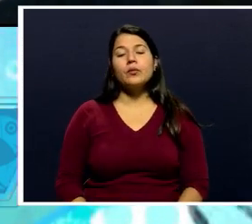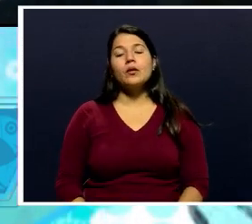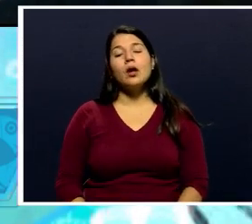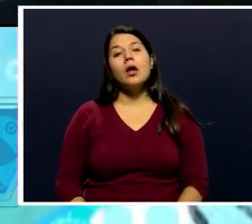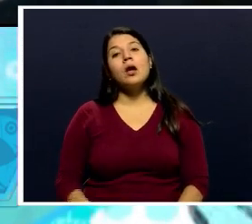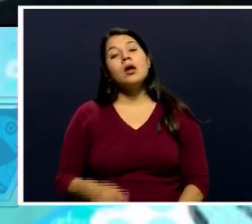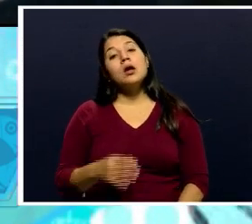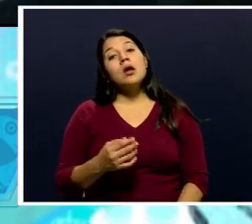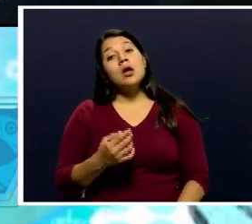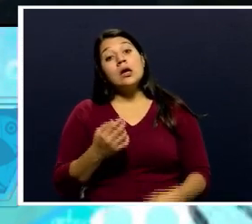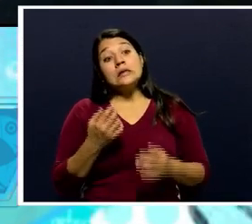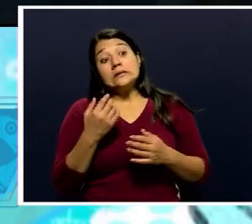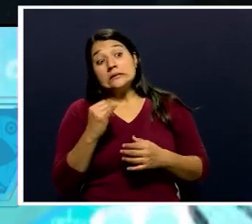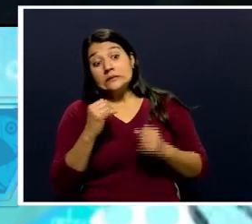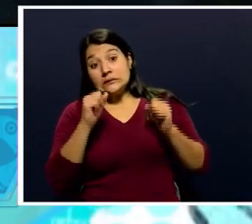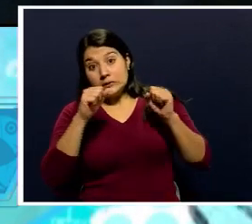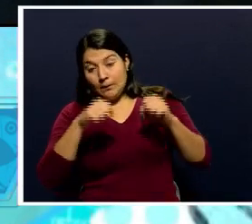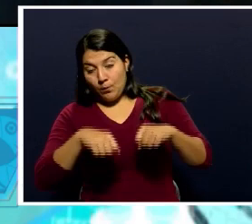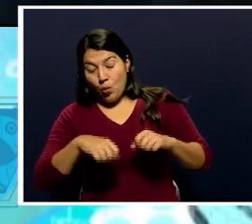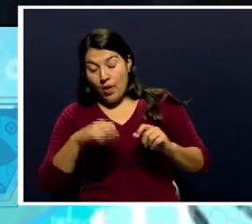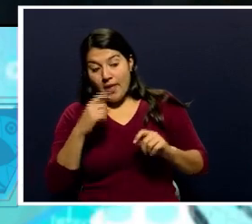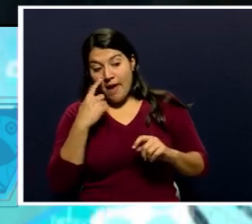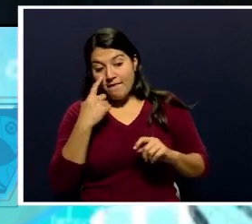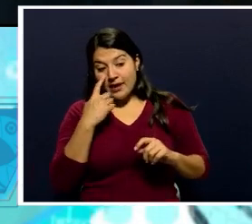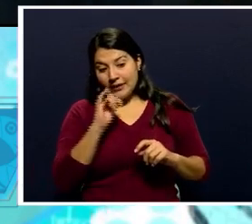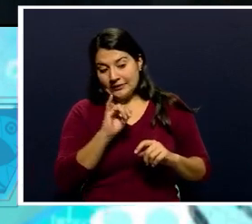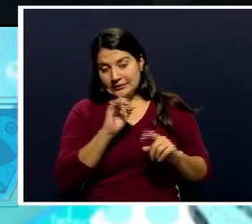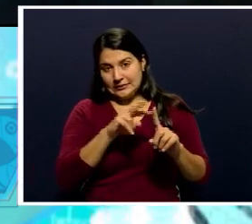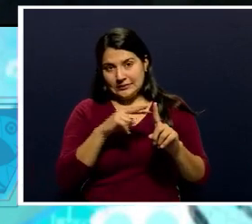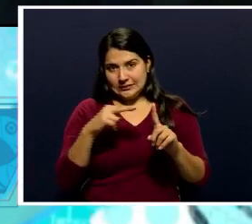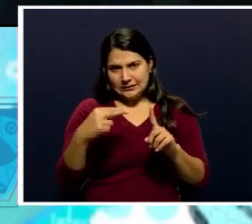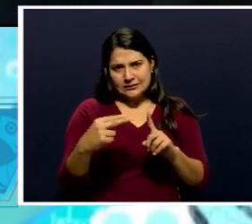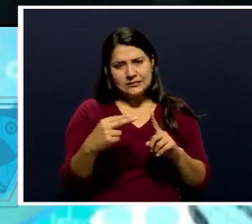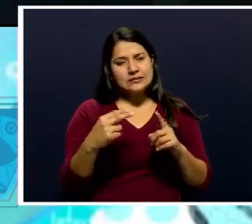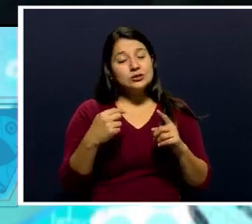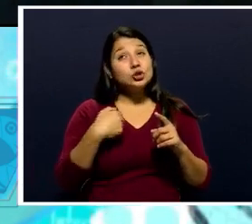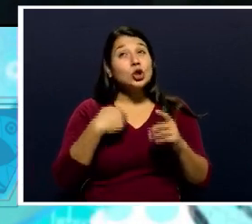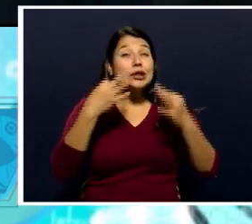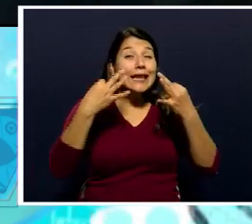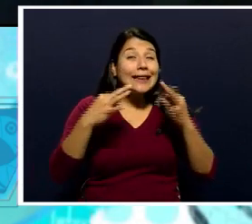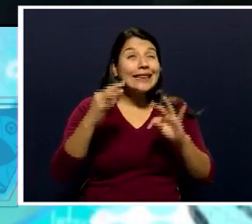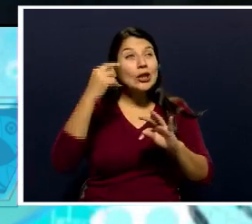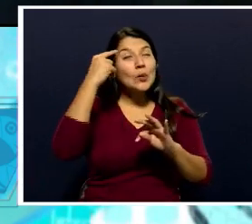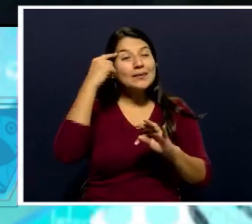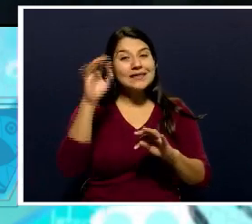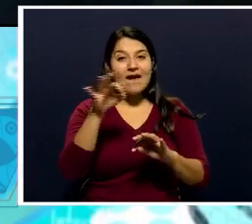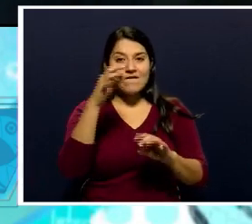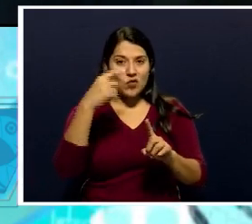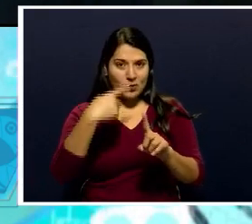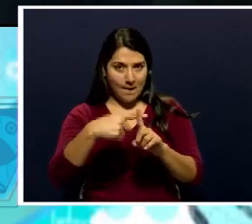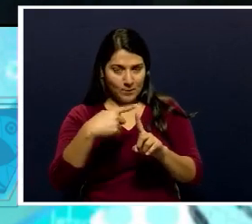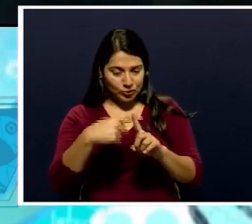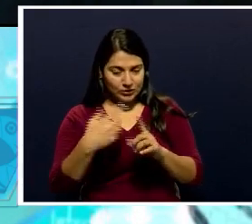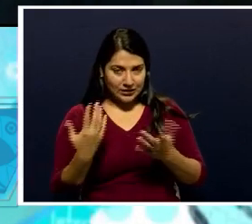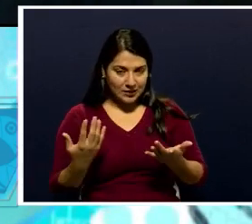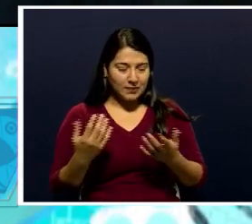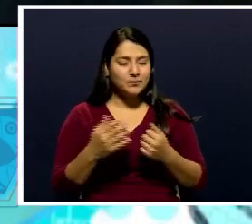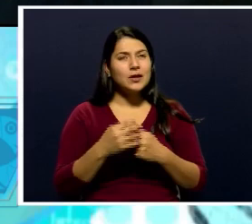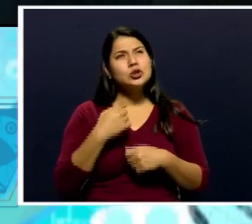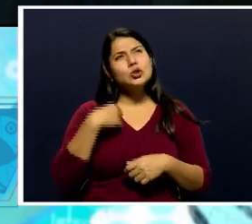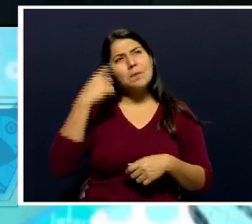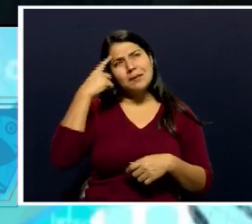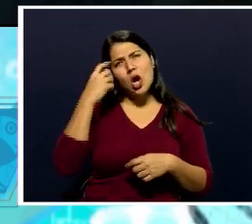Precisamente si se puede ver así, viéndolo con toda la energía optimista del mundo, uno diría, bueno, de todo